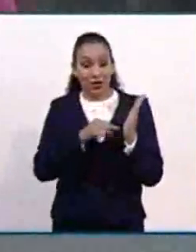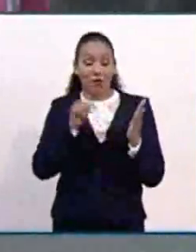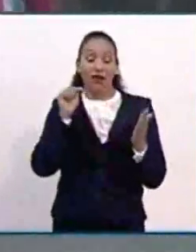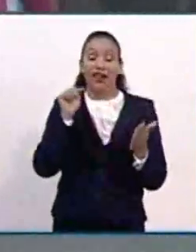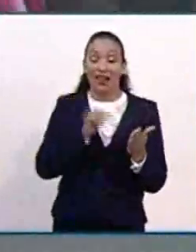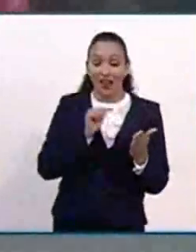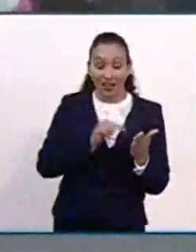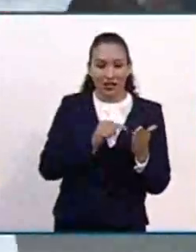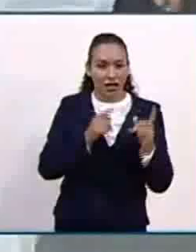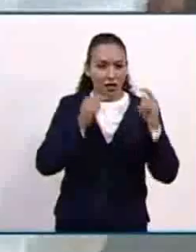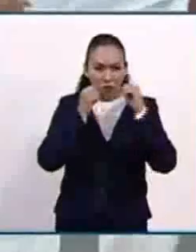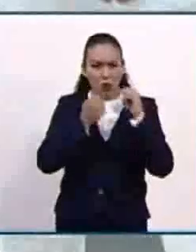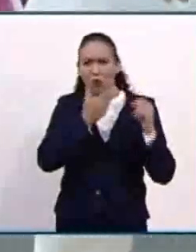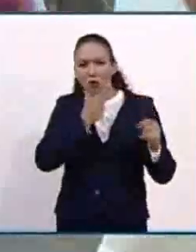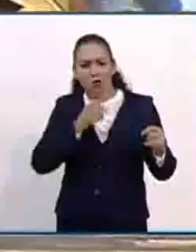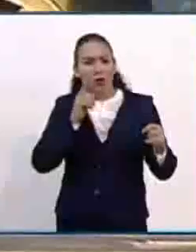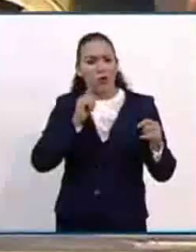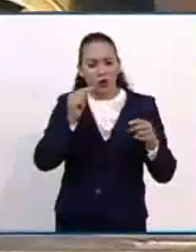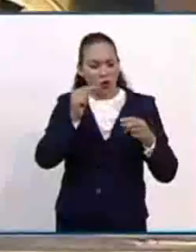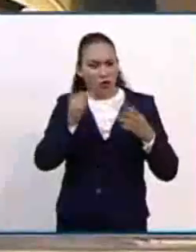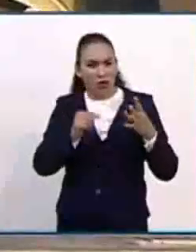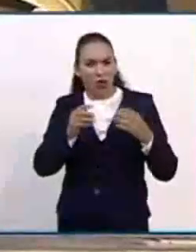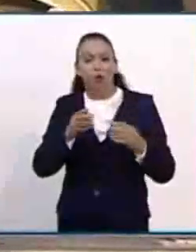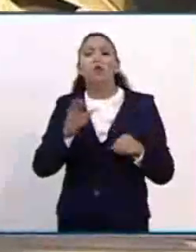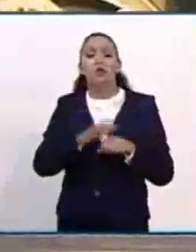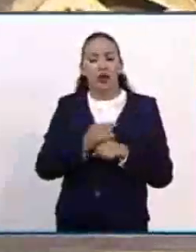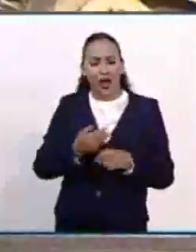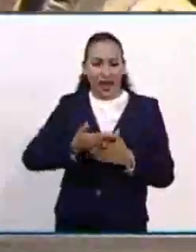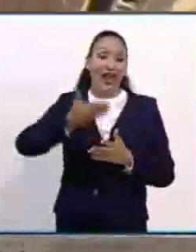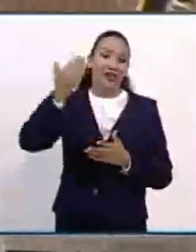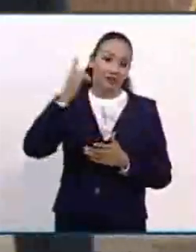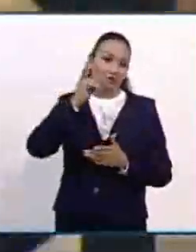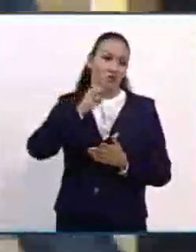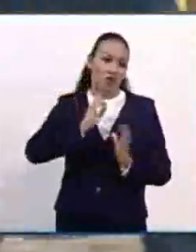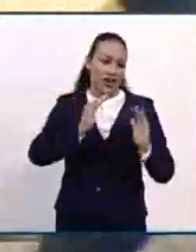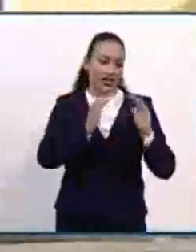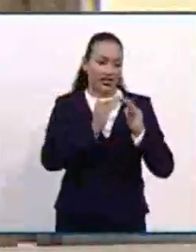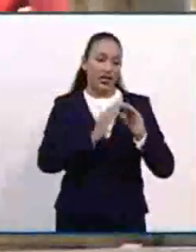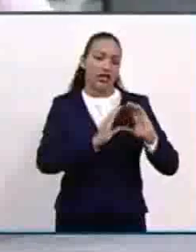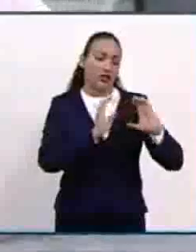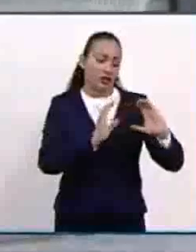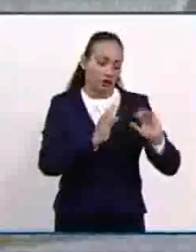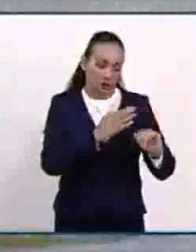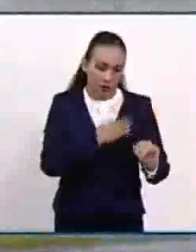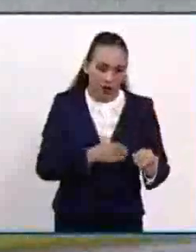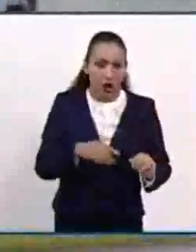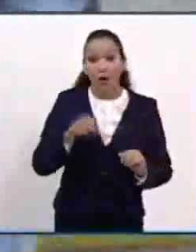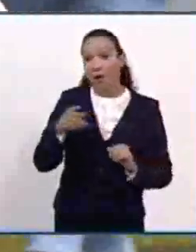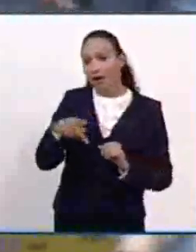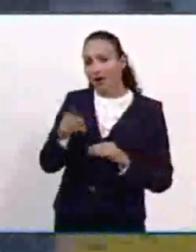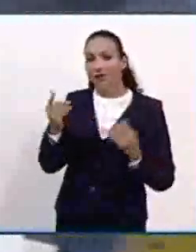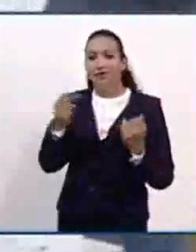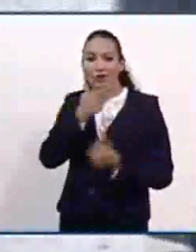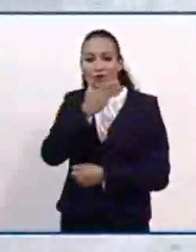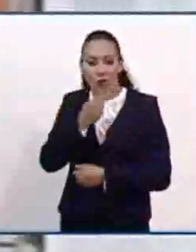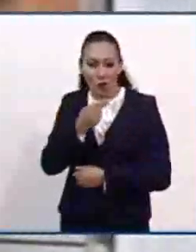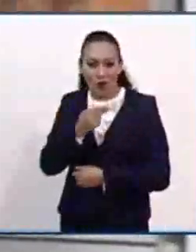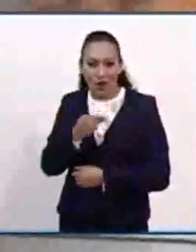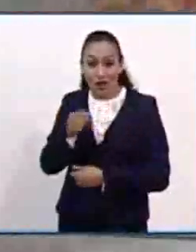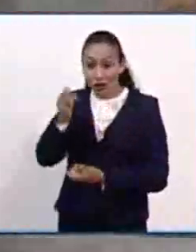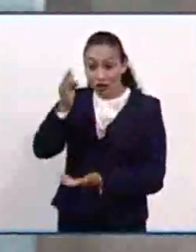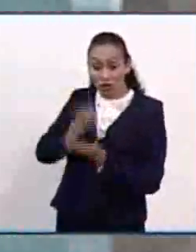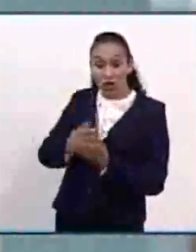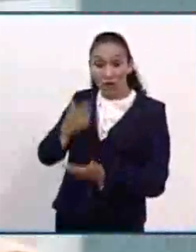de estereotipos de género que la mujer desempeñó las labores del hogar y de crianza, ni tampoco que el hombre es el único